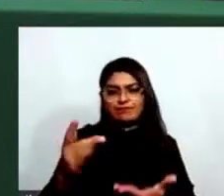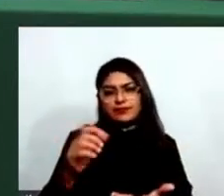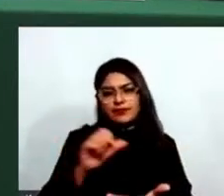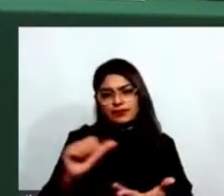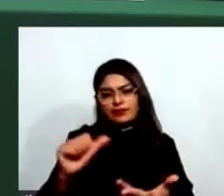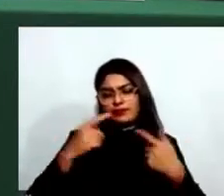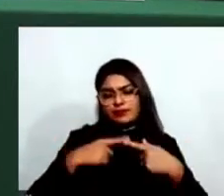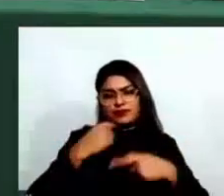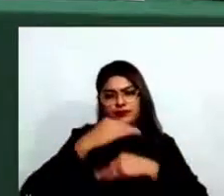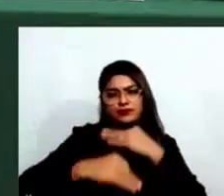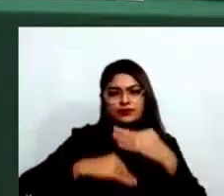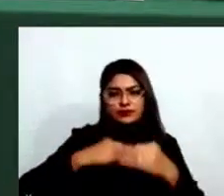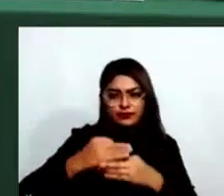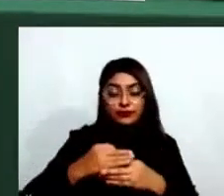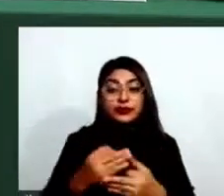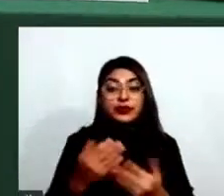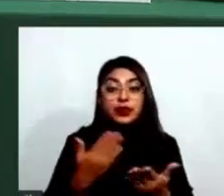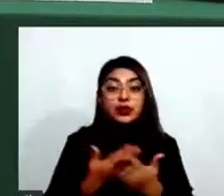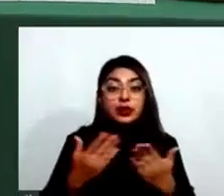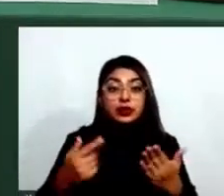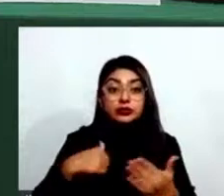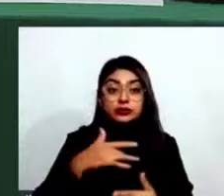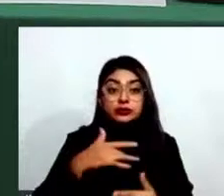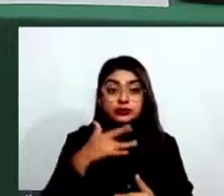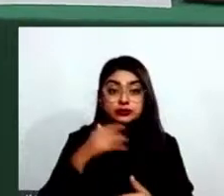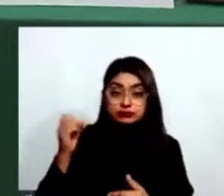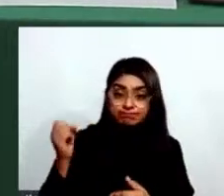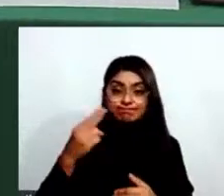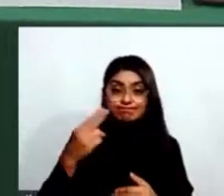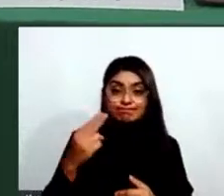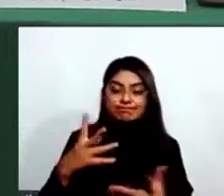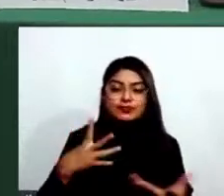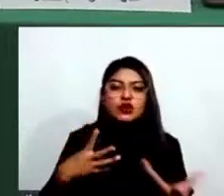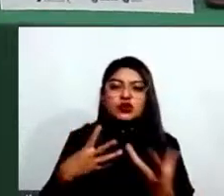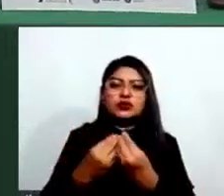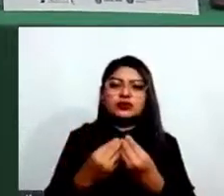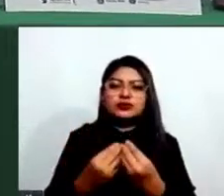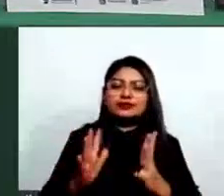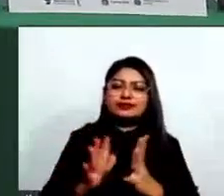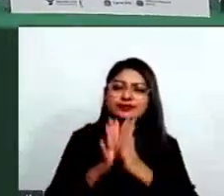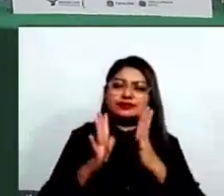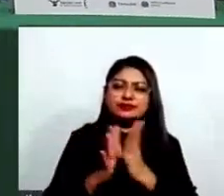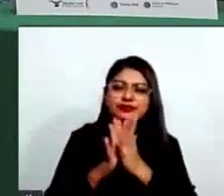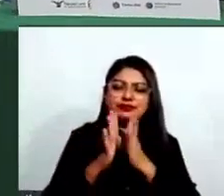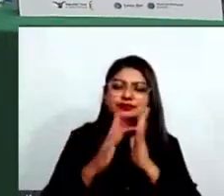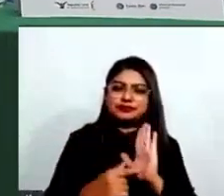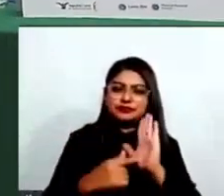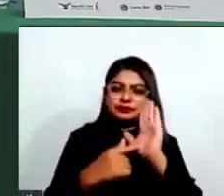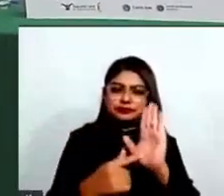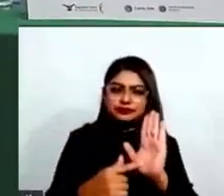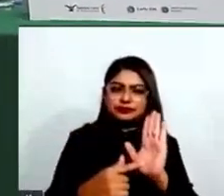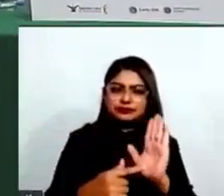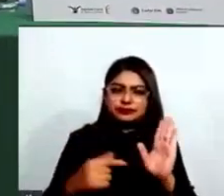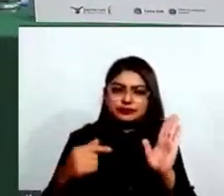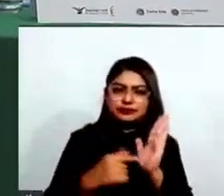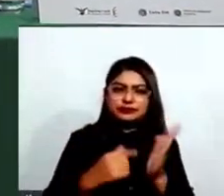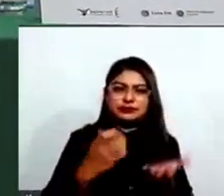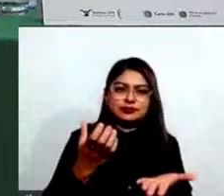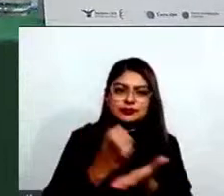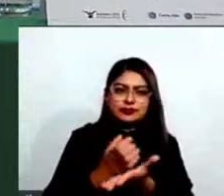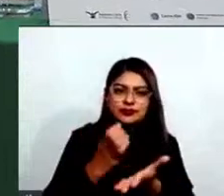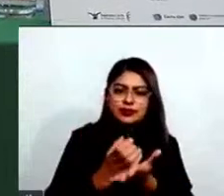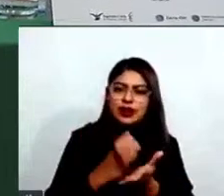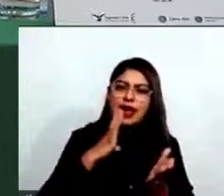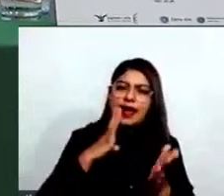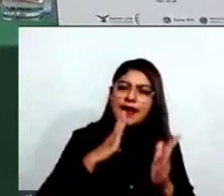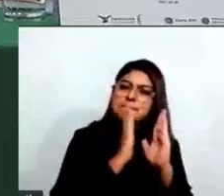participar en esta presentación de esta última adición a la ya robusta colección de textos